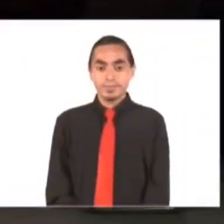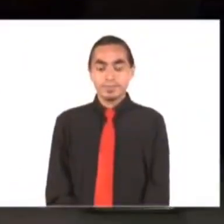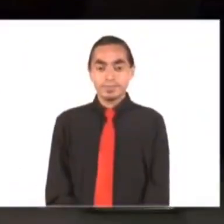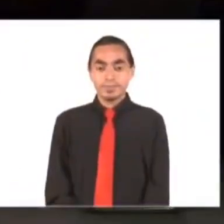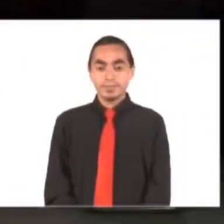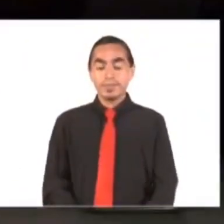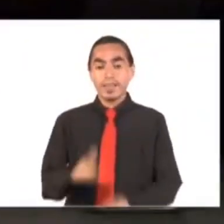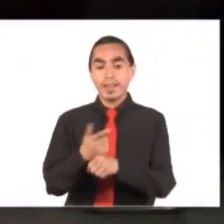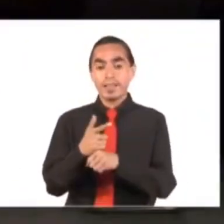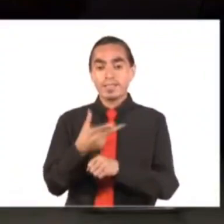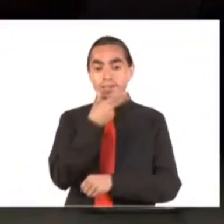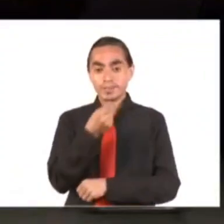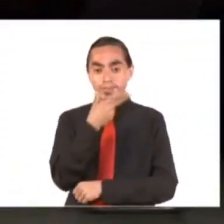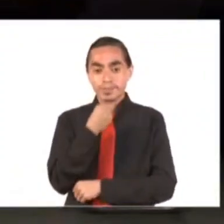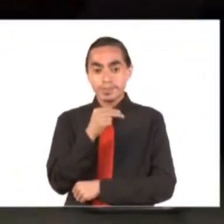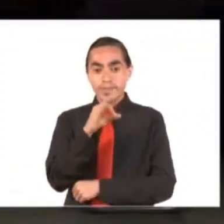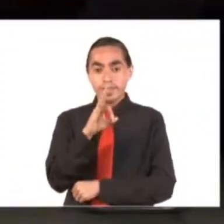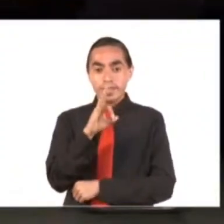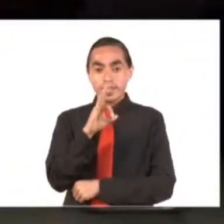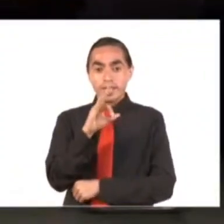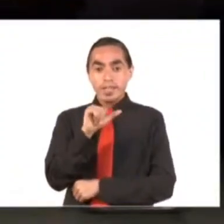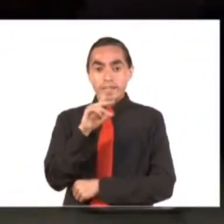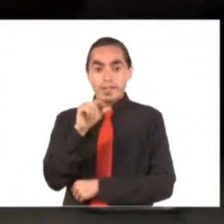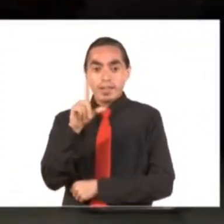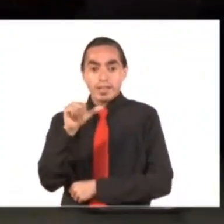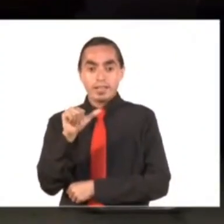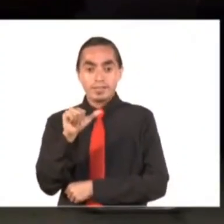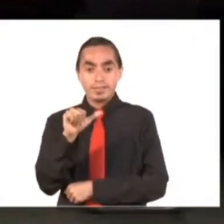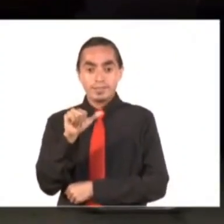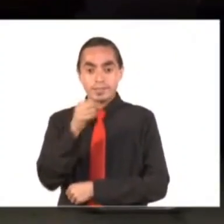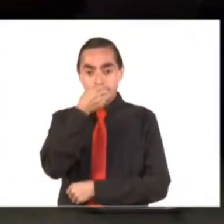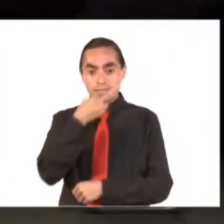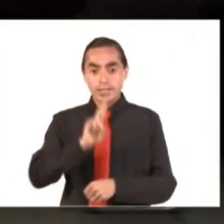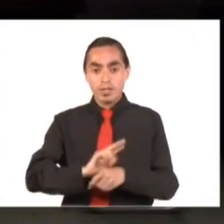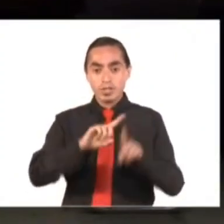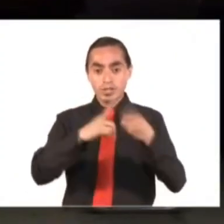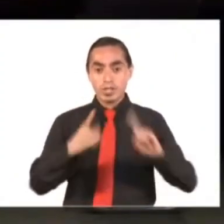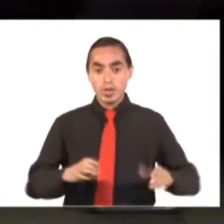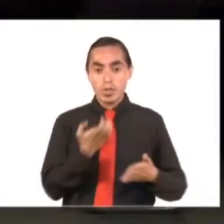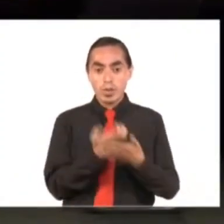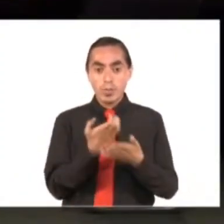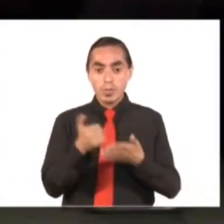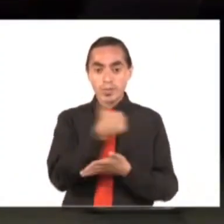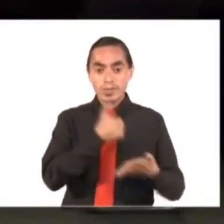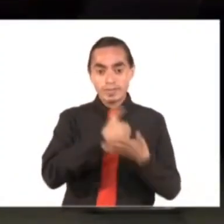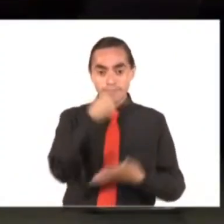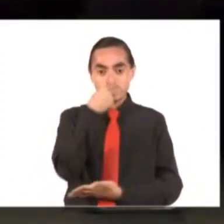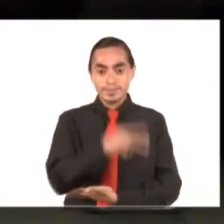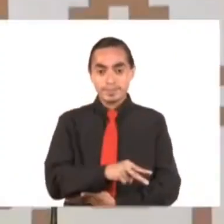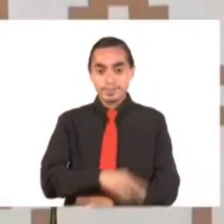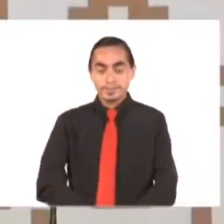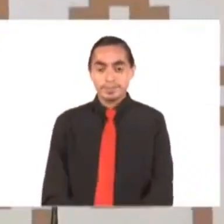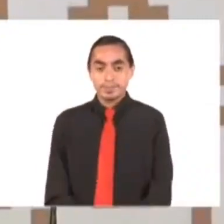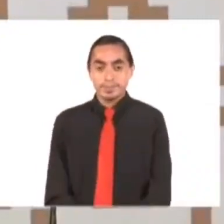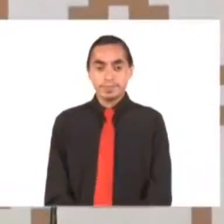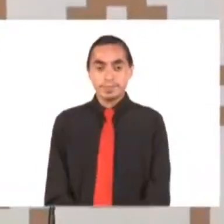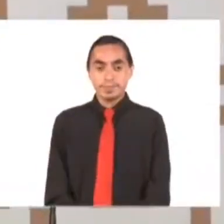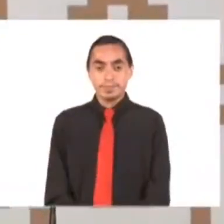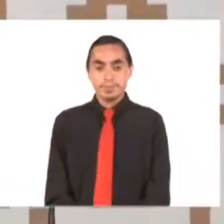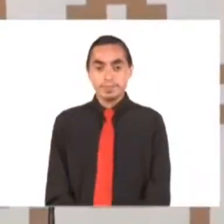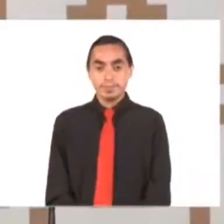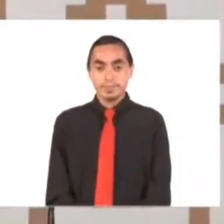El licenciado Fadlala Cabani Neide, secretario de Desarrollo Económico de la Ciudad de México.